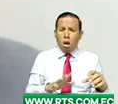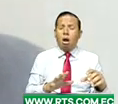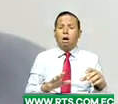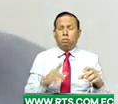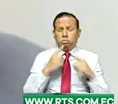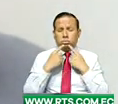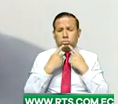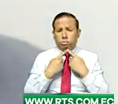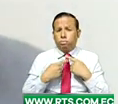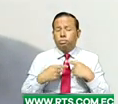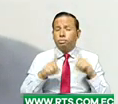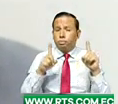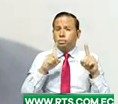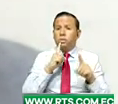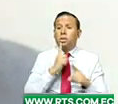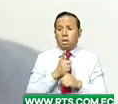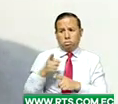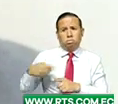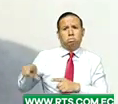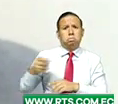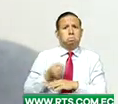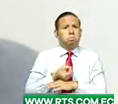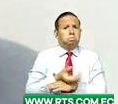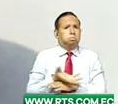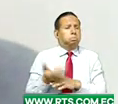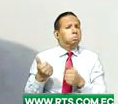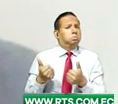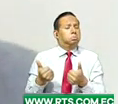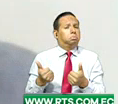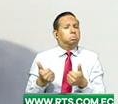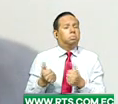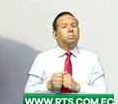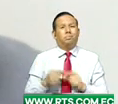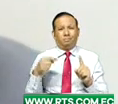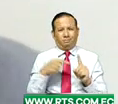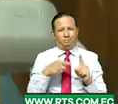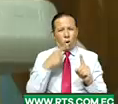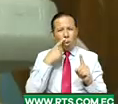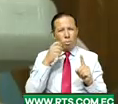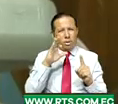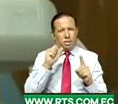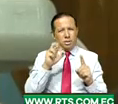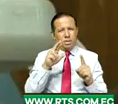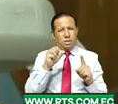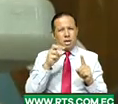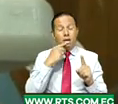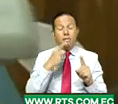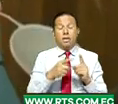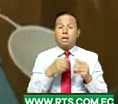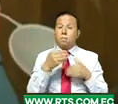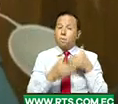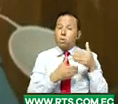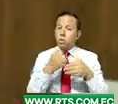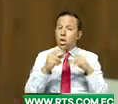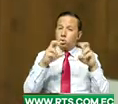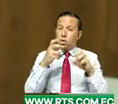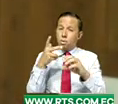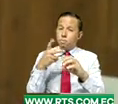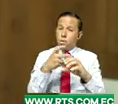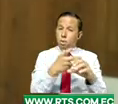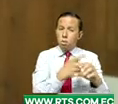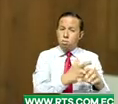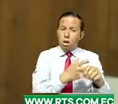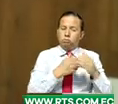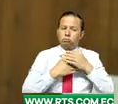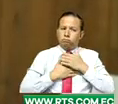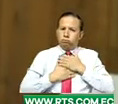y sabemos que es una práctica recomendada. Según el docente Terán, aunque las proyecciones de inmunización son alentadoras, estas